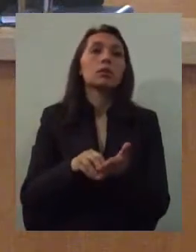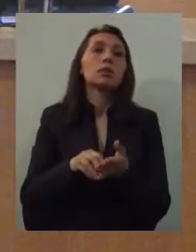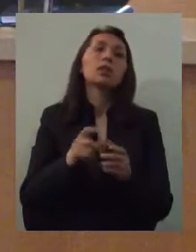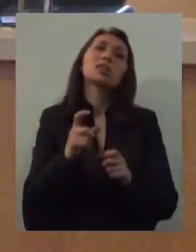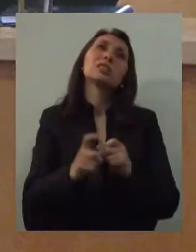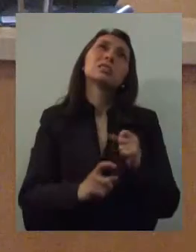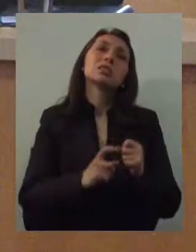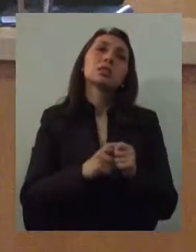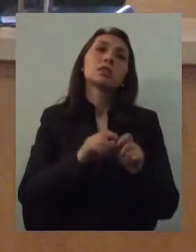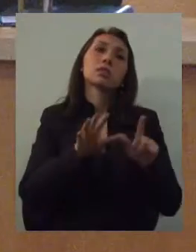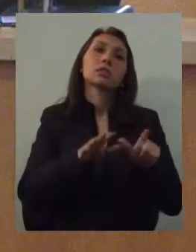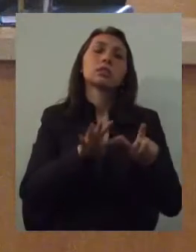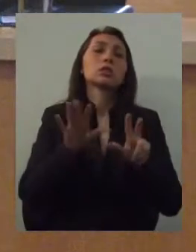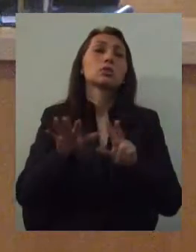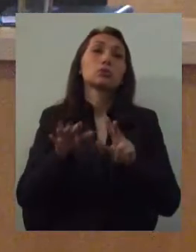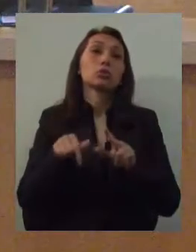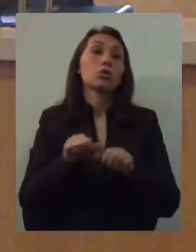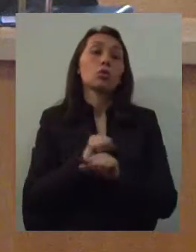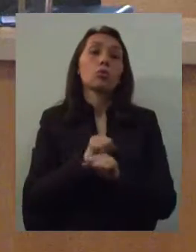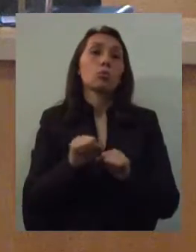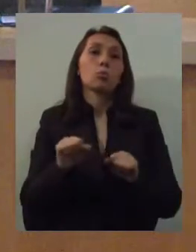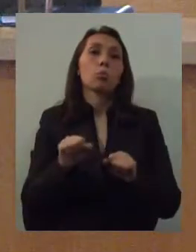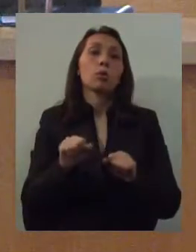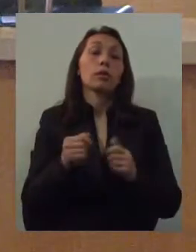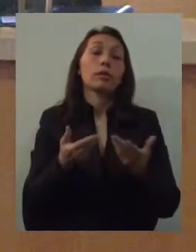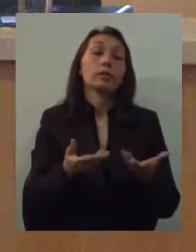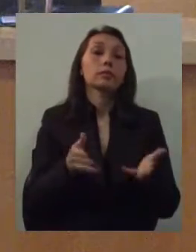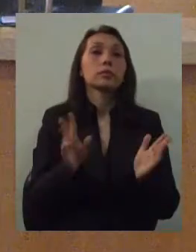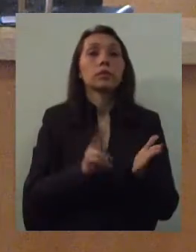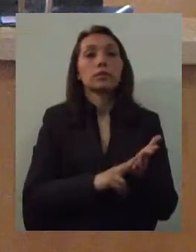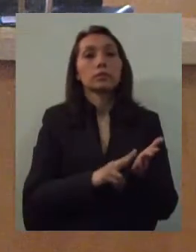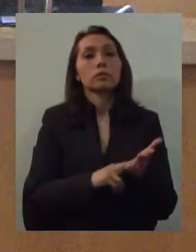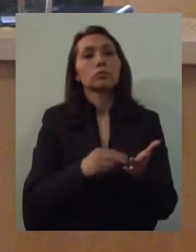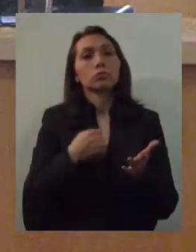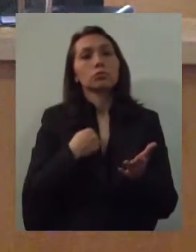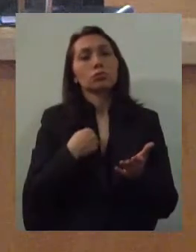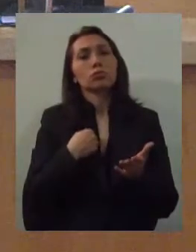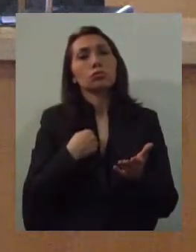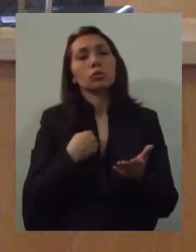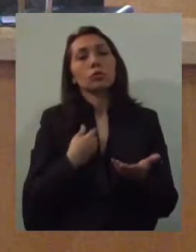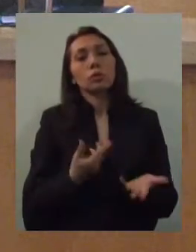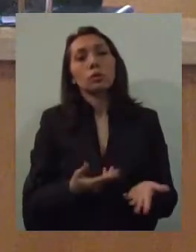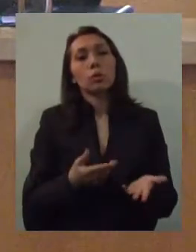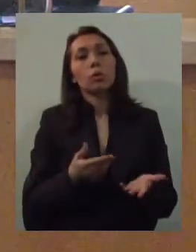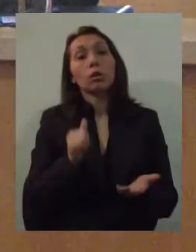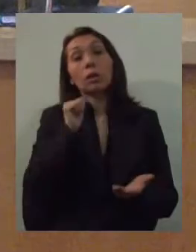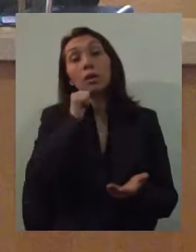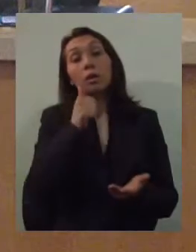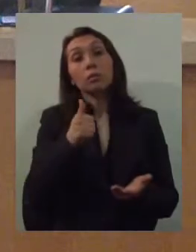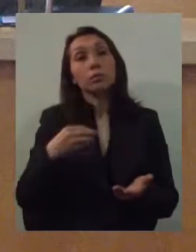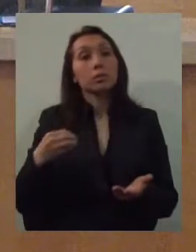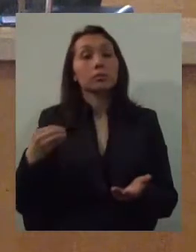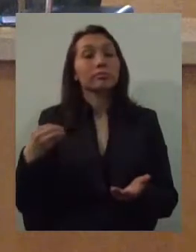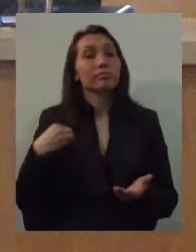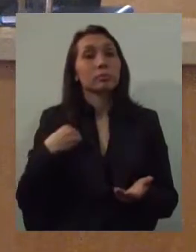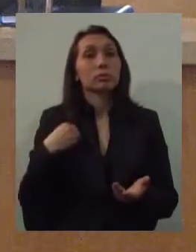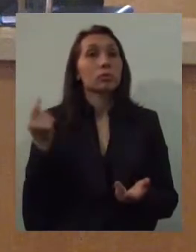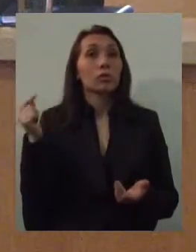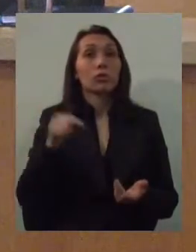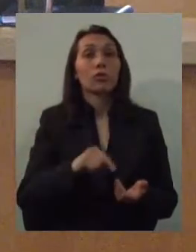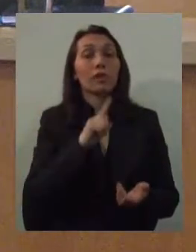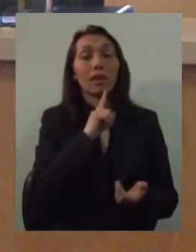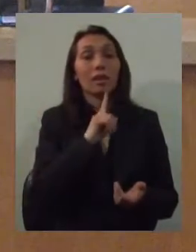XVII y XVIII, de la modernidad. Hoy no podemos tampoco actuar con eso. Así que la verdad que yo al menos, como mañana lamentablemente no voy a estar en los